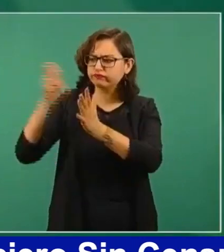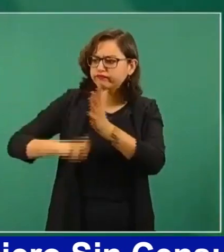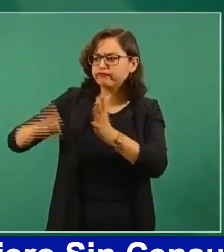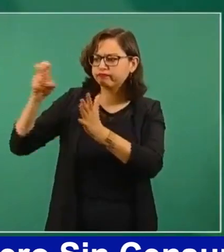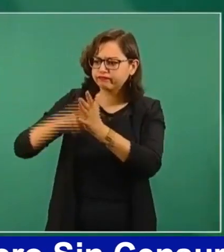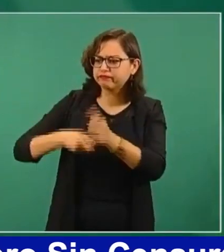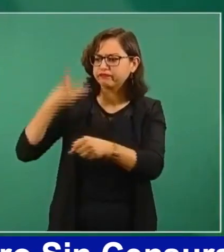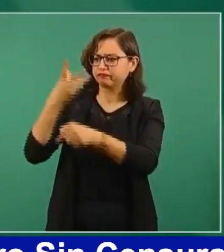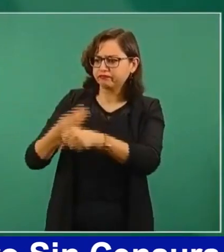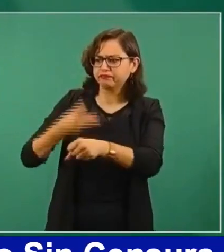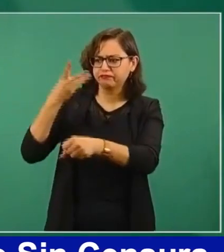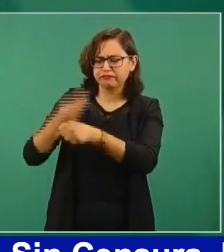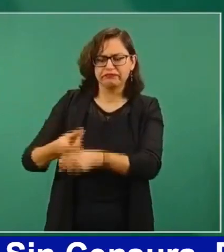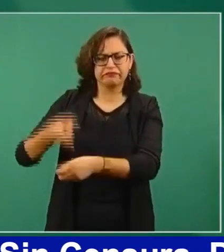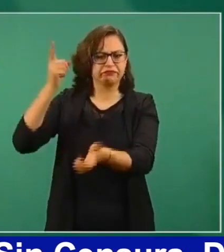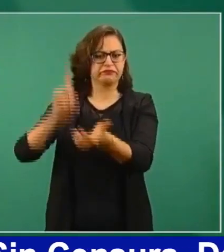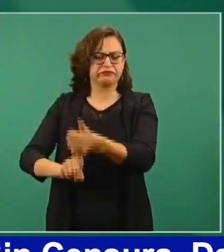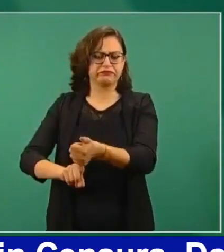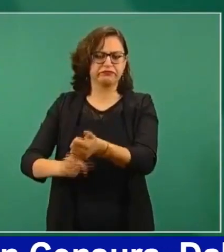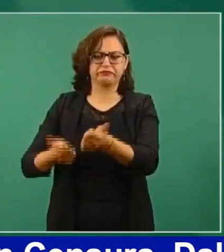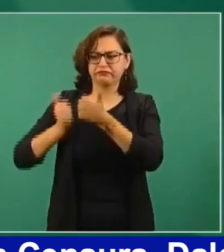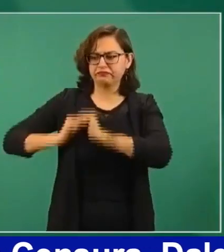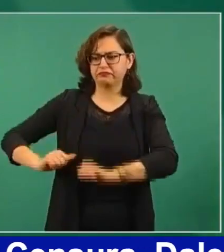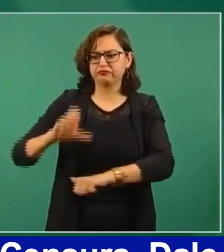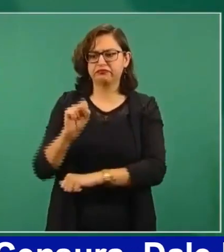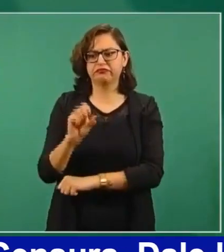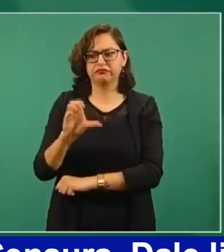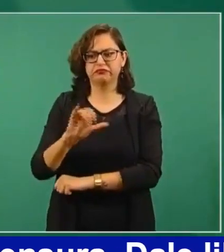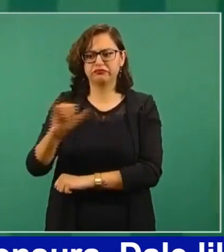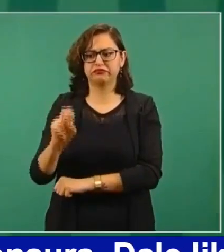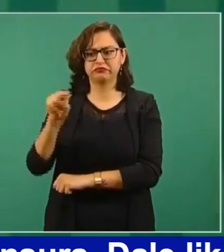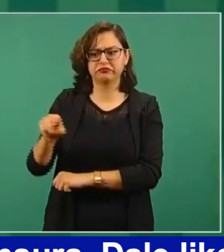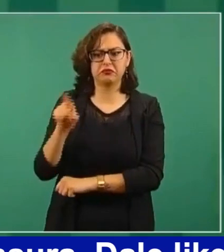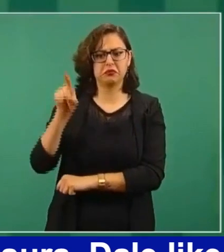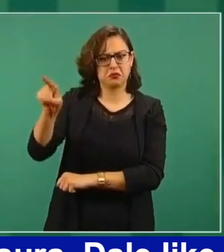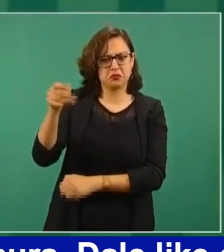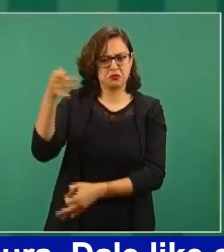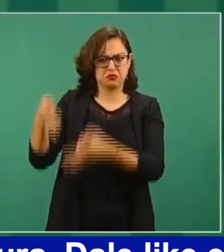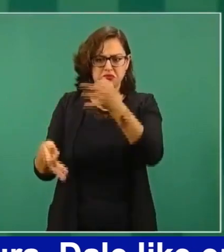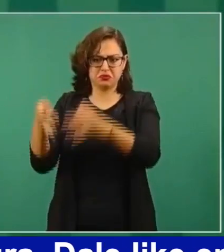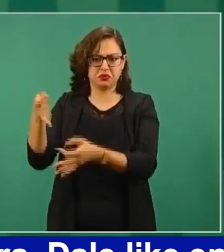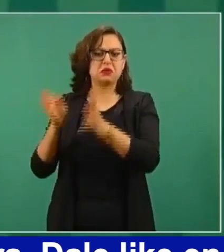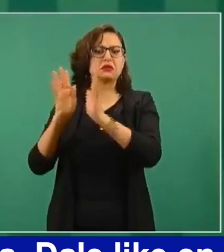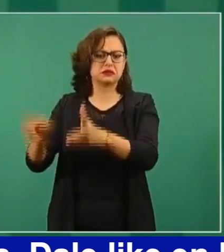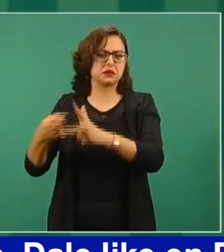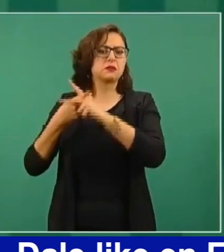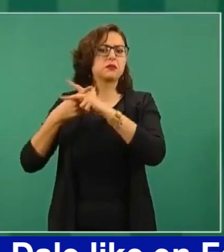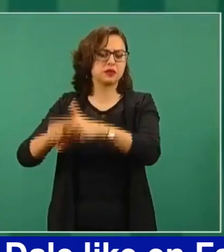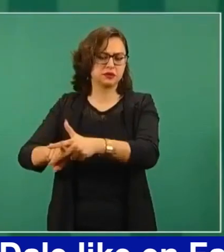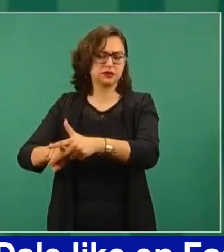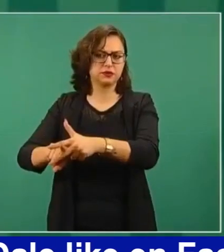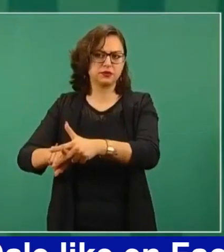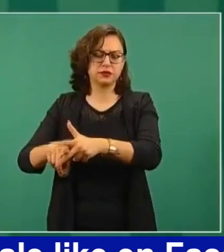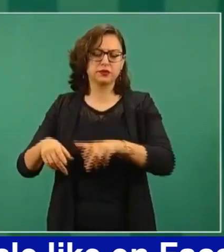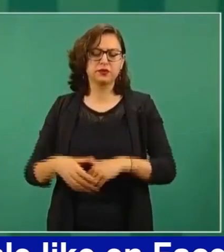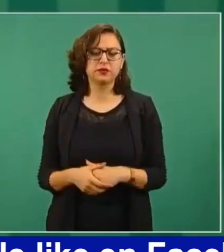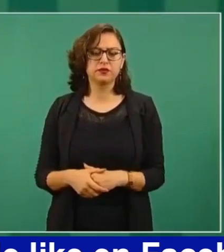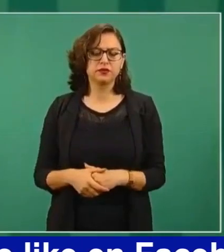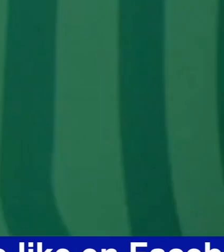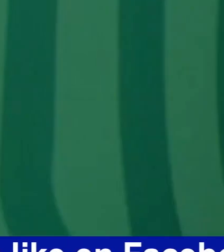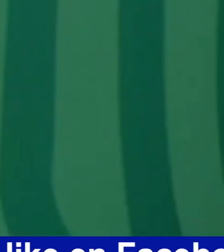renovación al interior del Poder Judicial. Y creo que un papel importante